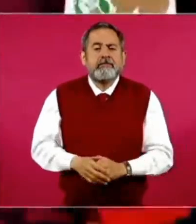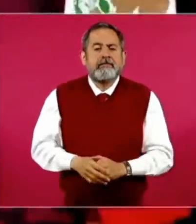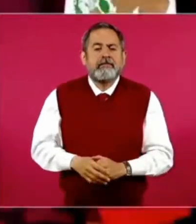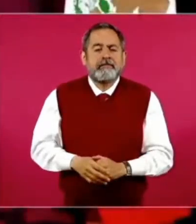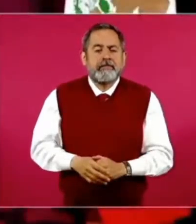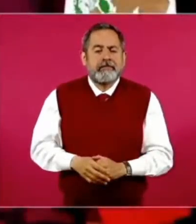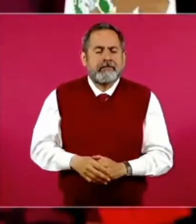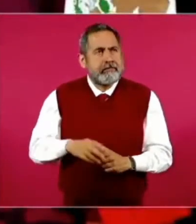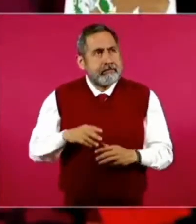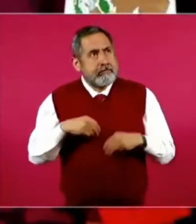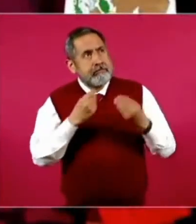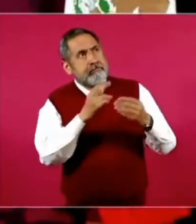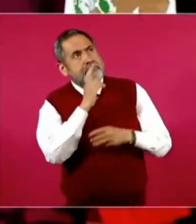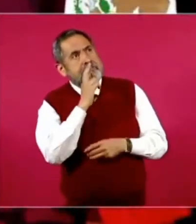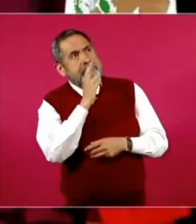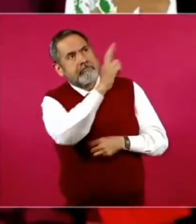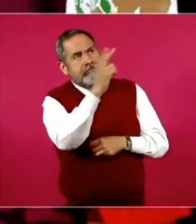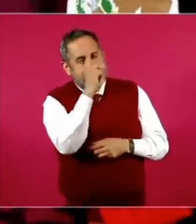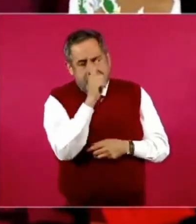que les podemos dar?